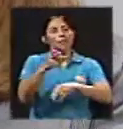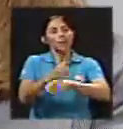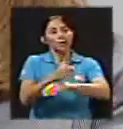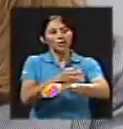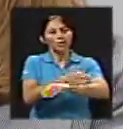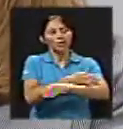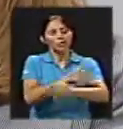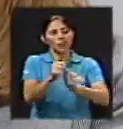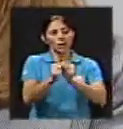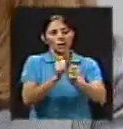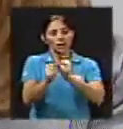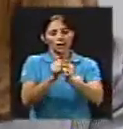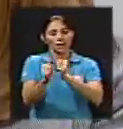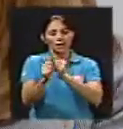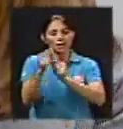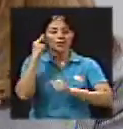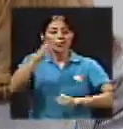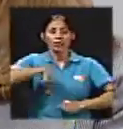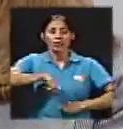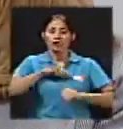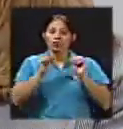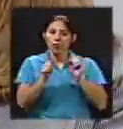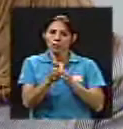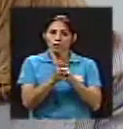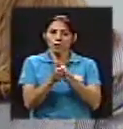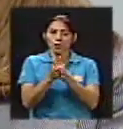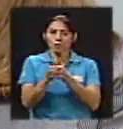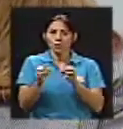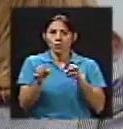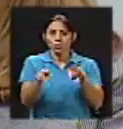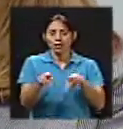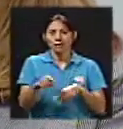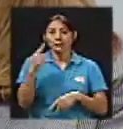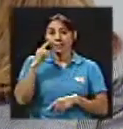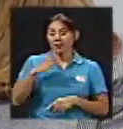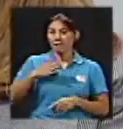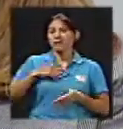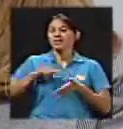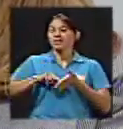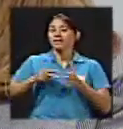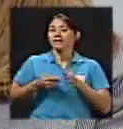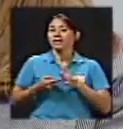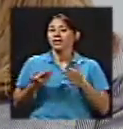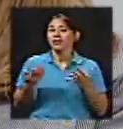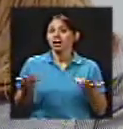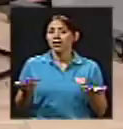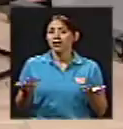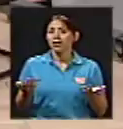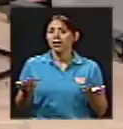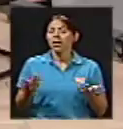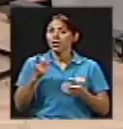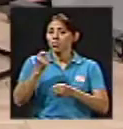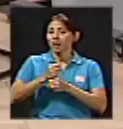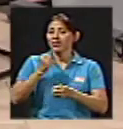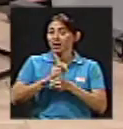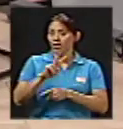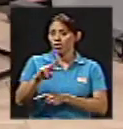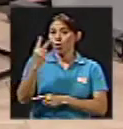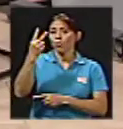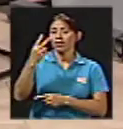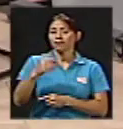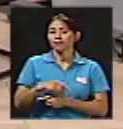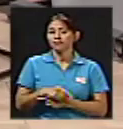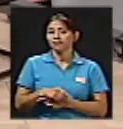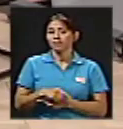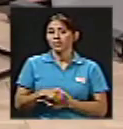competitividad, para que también podamos aprovechar esas oportunidades. Para mí se trata de una tarea doble. Me